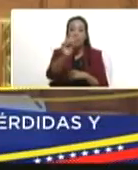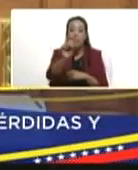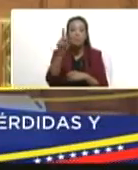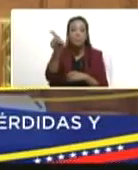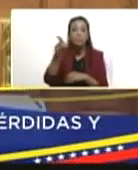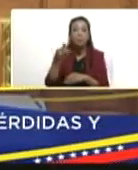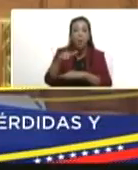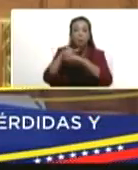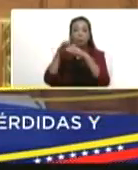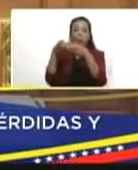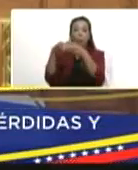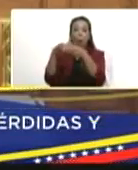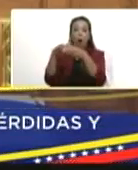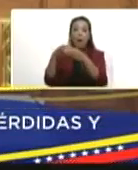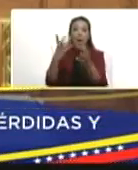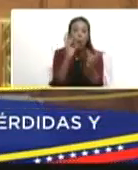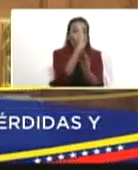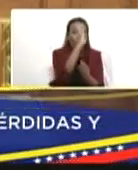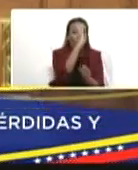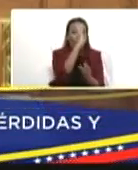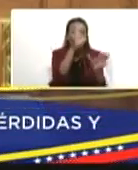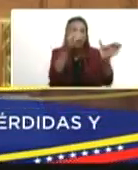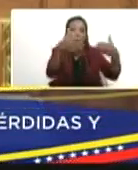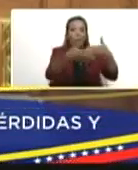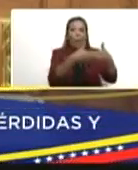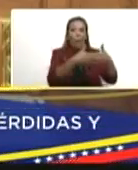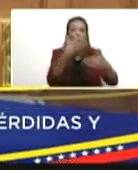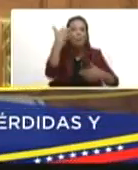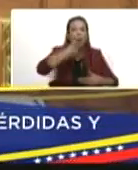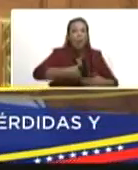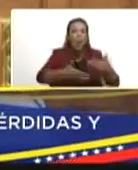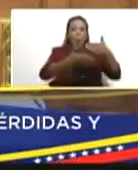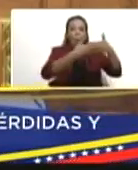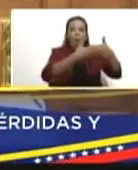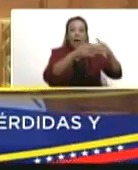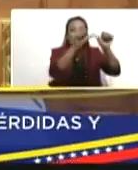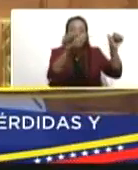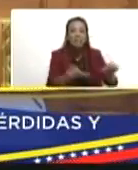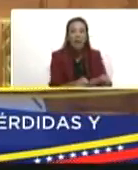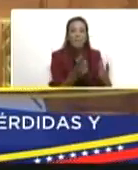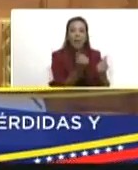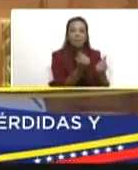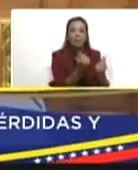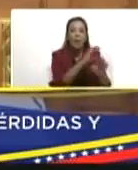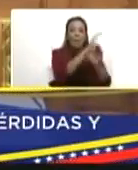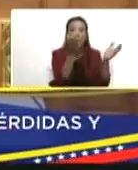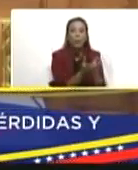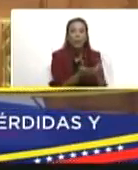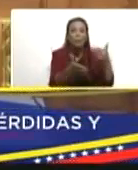Unido y las cuentas congeladas y bloqueadas en todo el sistema financiero